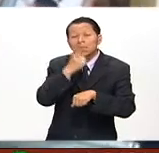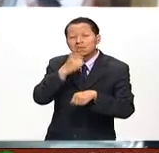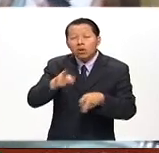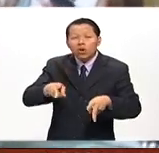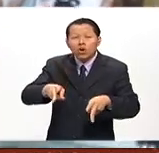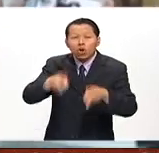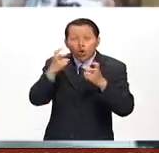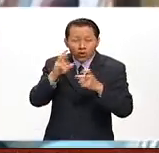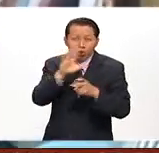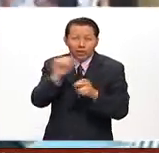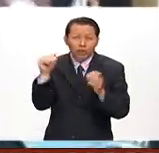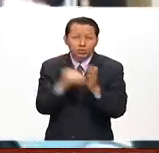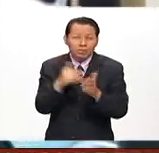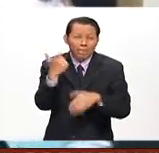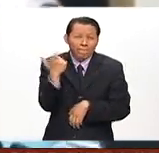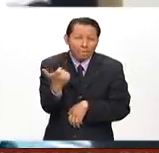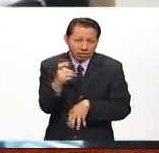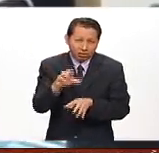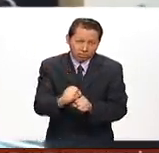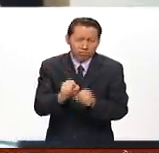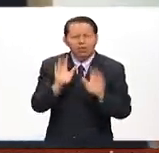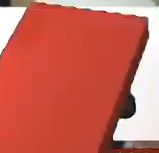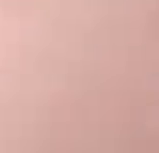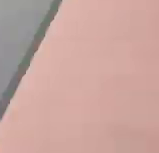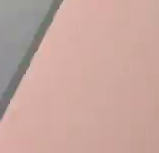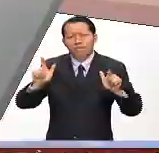de 500,000 pesos. Ya están libres.